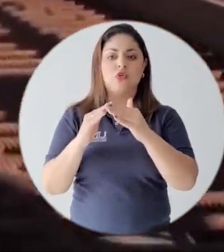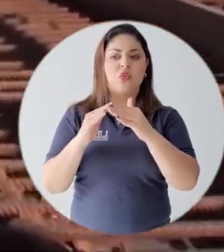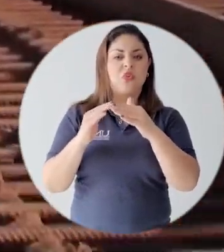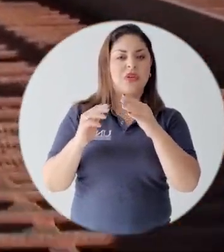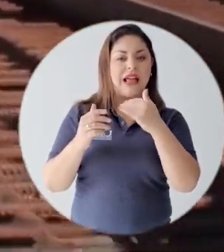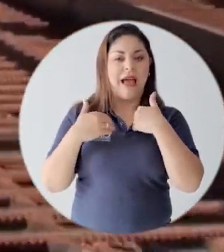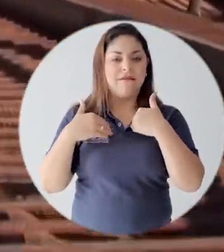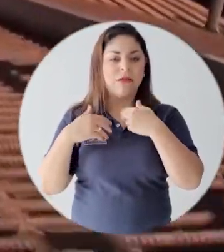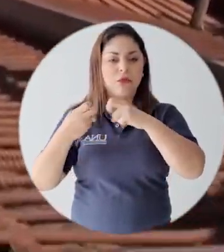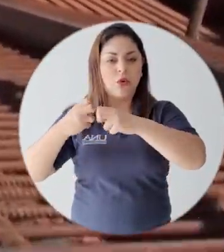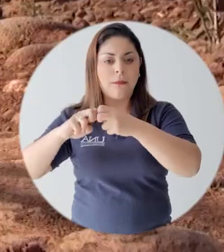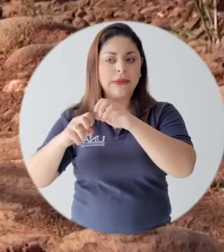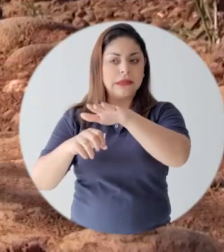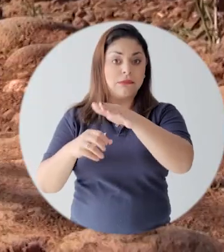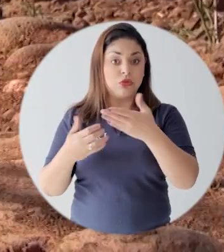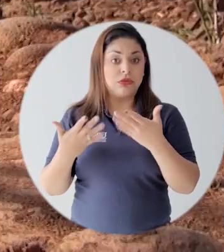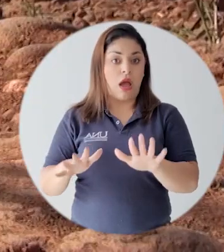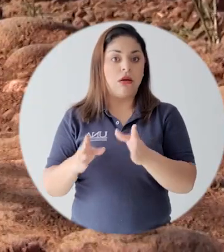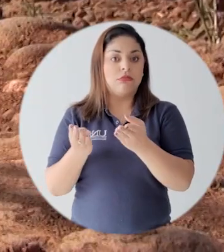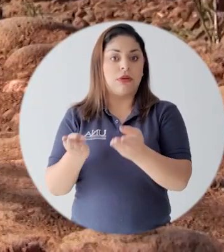o con problemas,